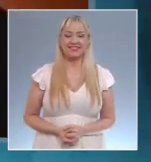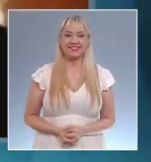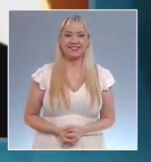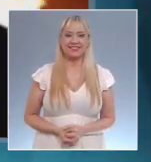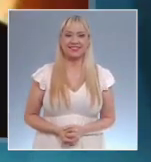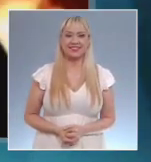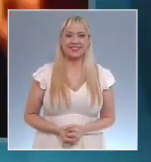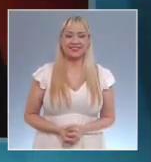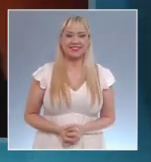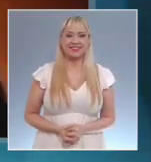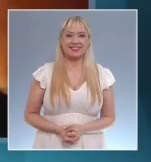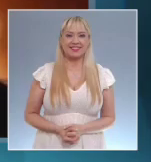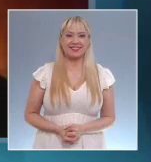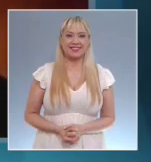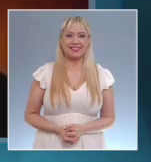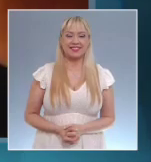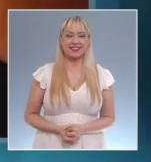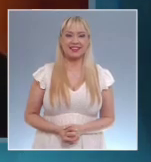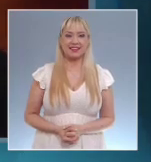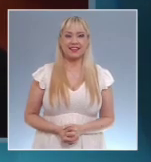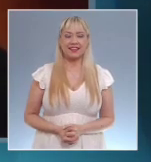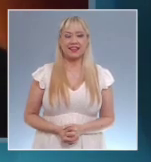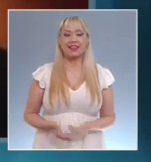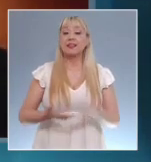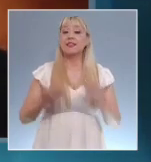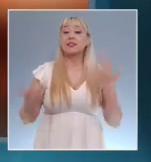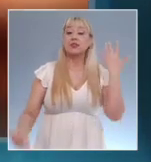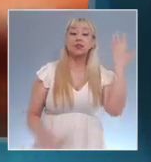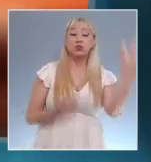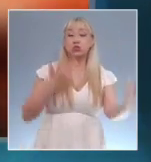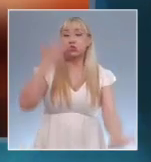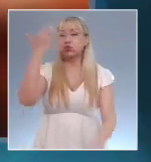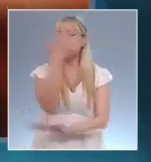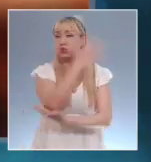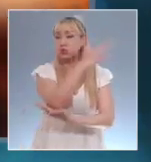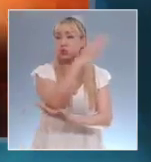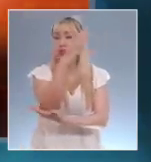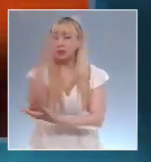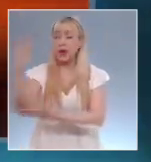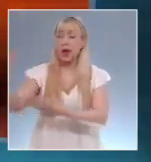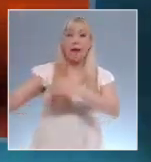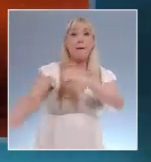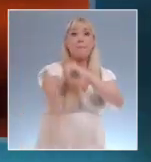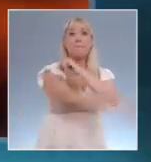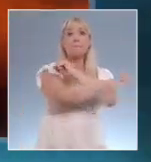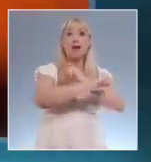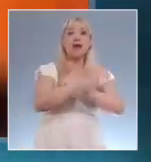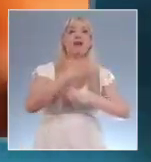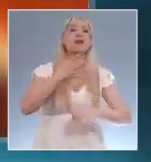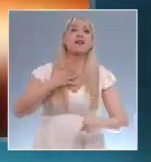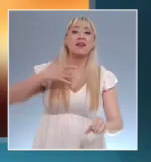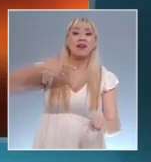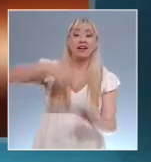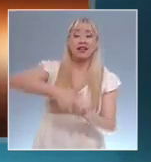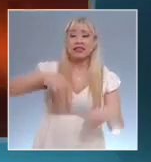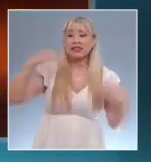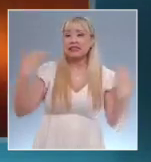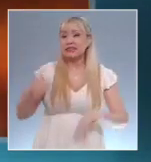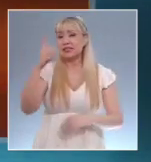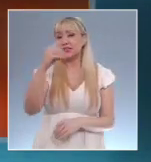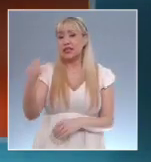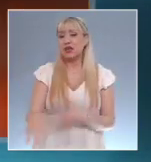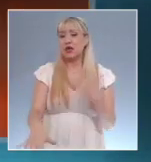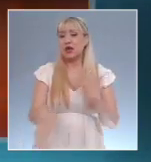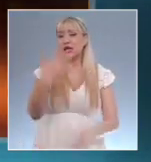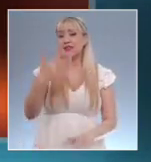Un incendio provocó la explosión de una gasolinera, dejando al menos 35 muertos y 115 lesionados. Autoridades confirmaron que algunos